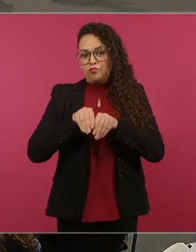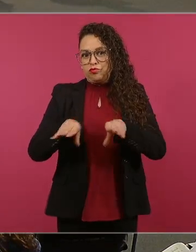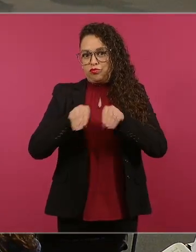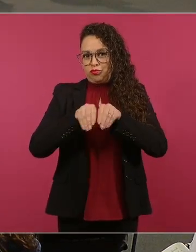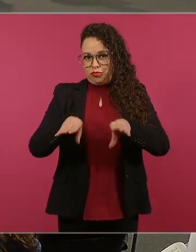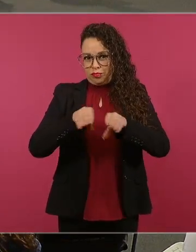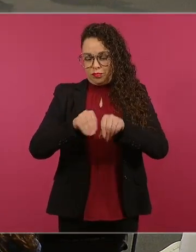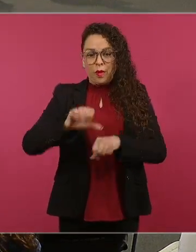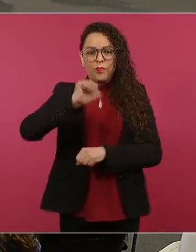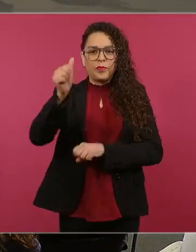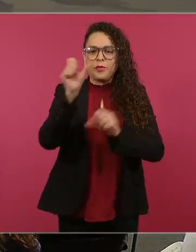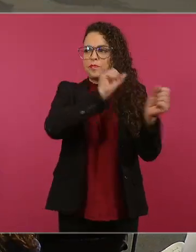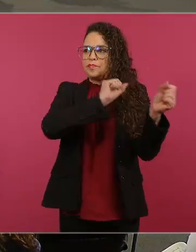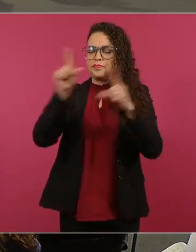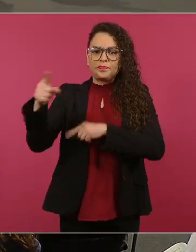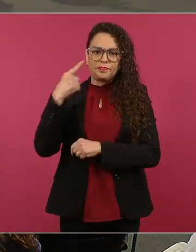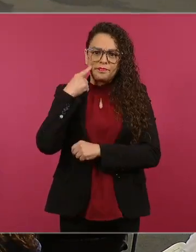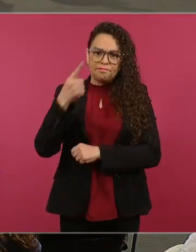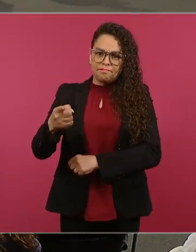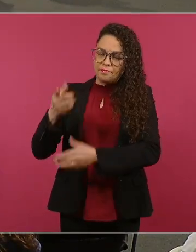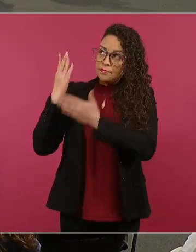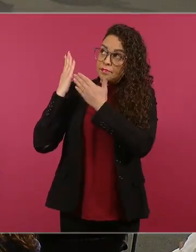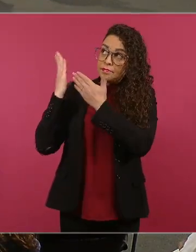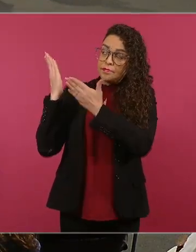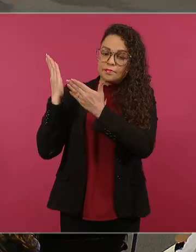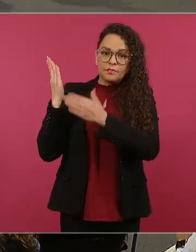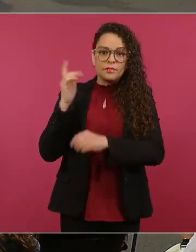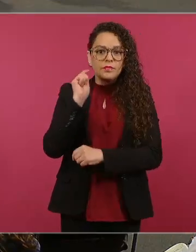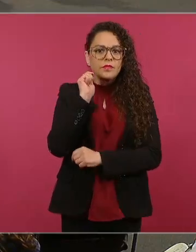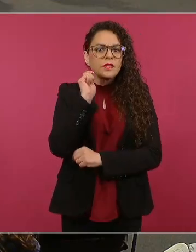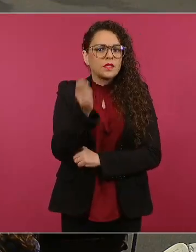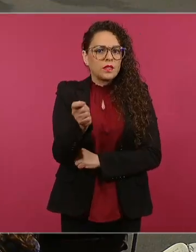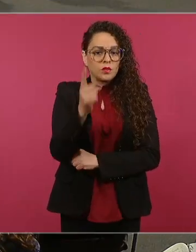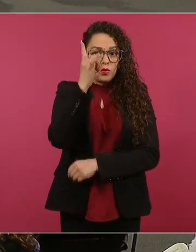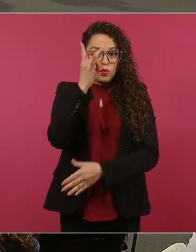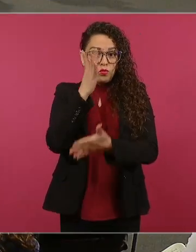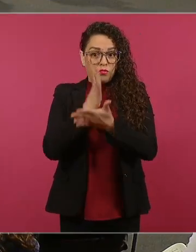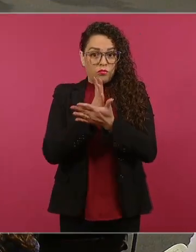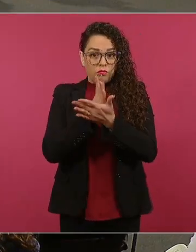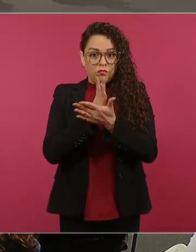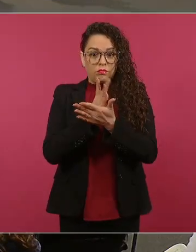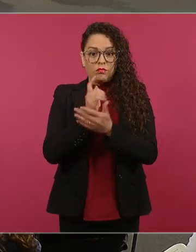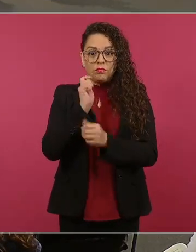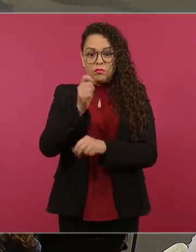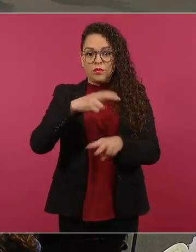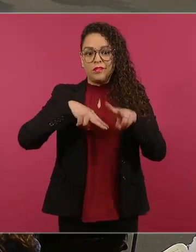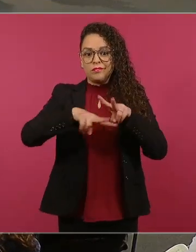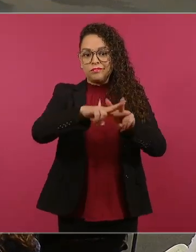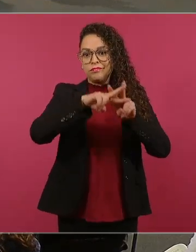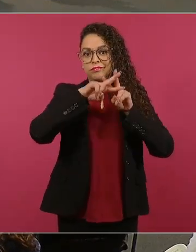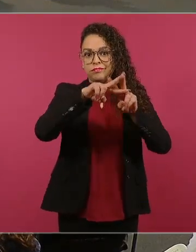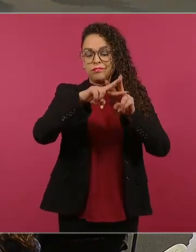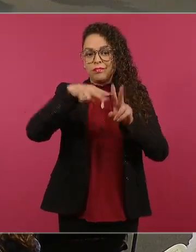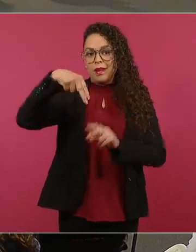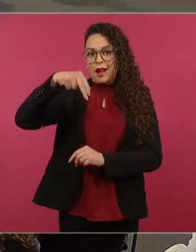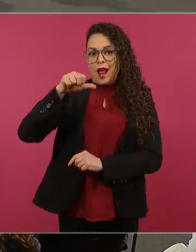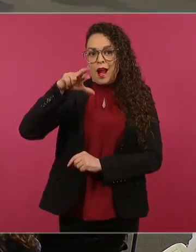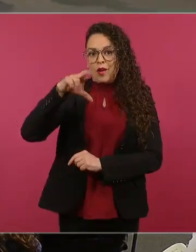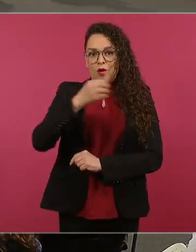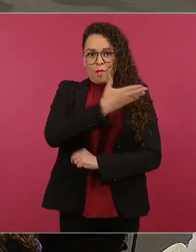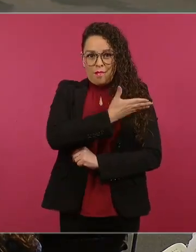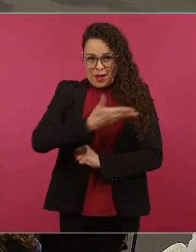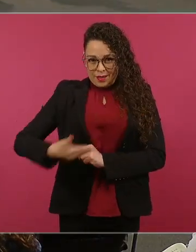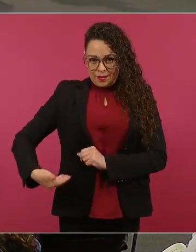vemos este mapa en donde no solamente existe la etiqueta de narcopresidente, sino existen